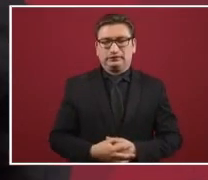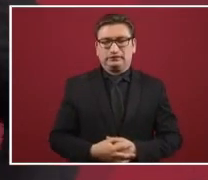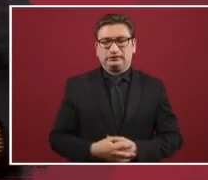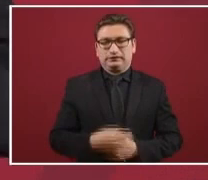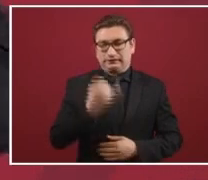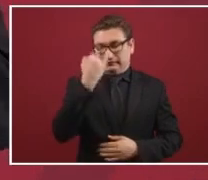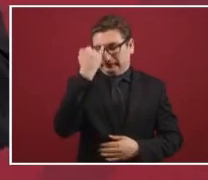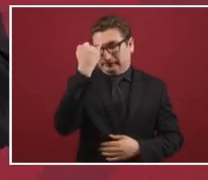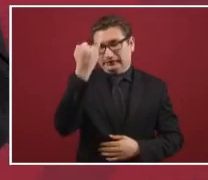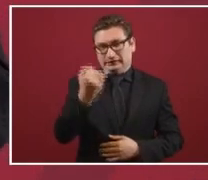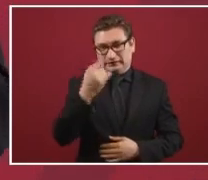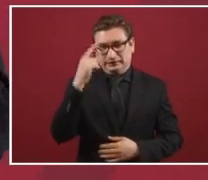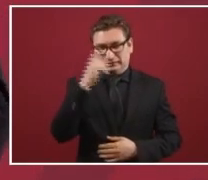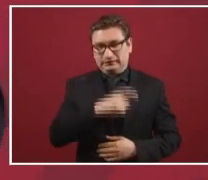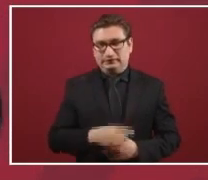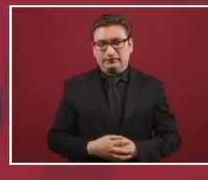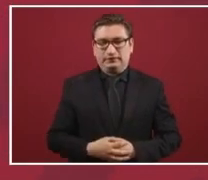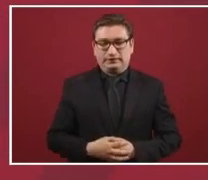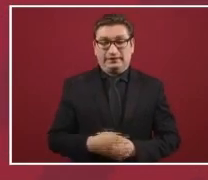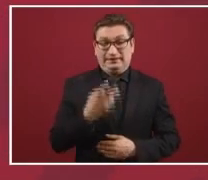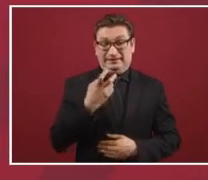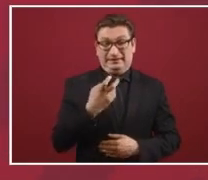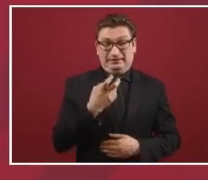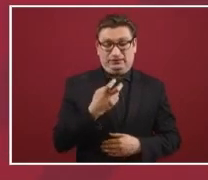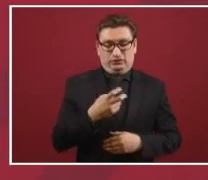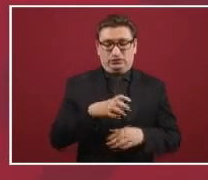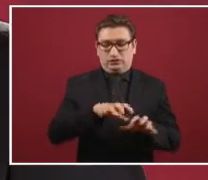eso sí hubiese significado